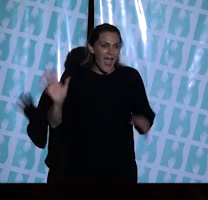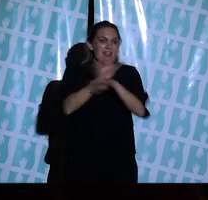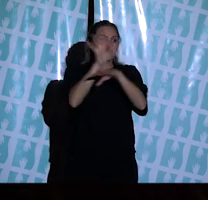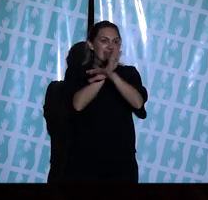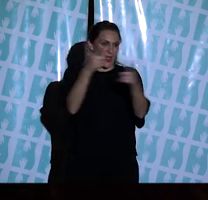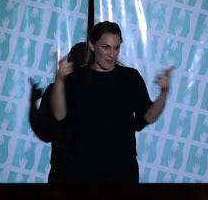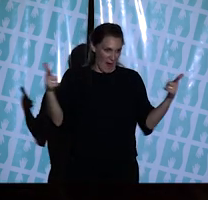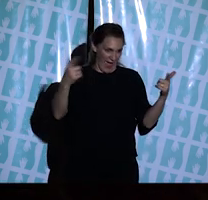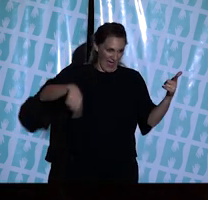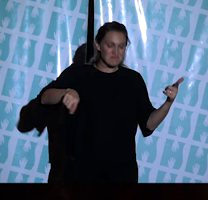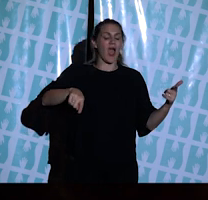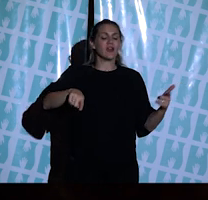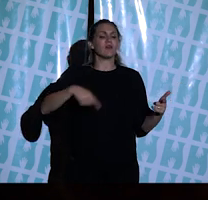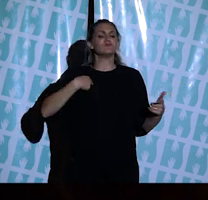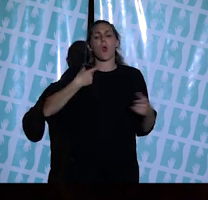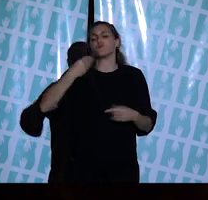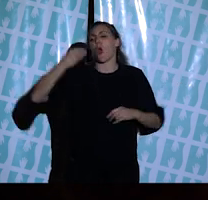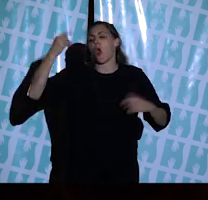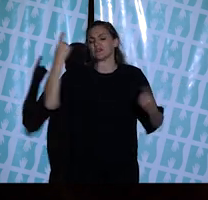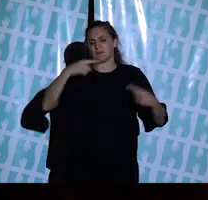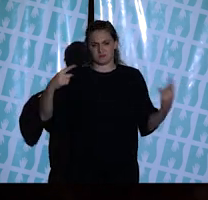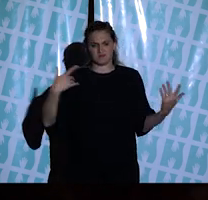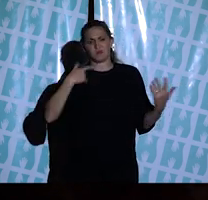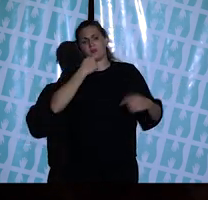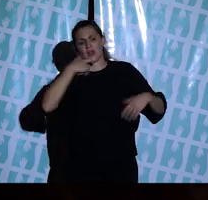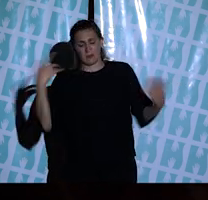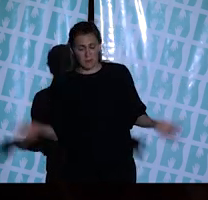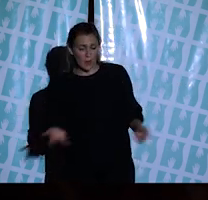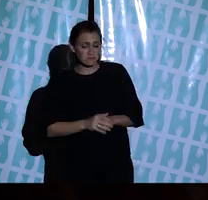Bueno, uno puede, me han dicho muchas cosas. Uno puede derretir